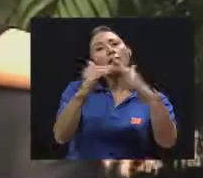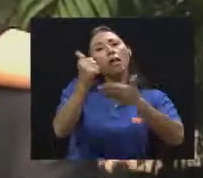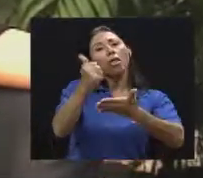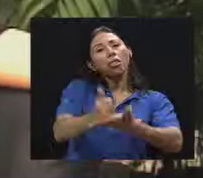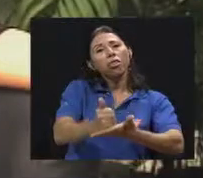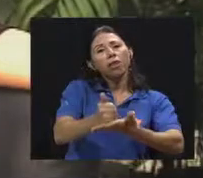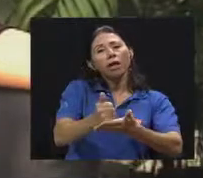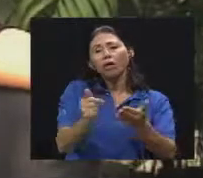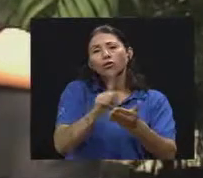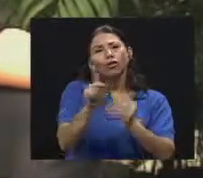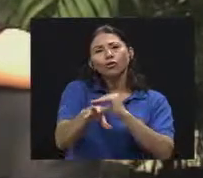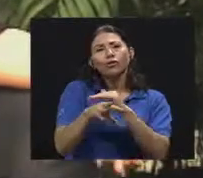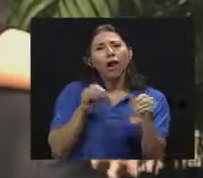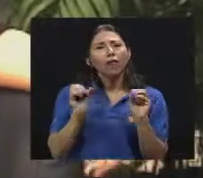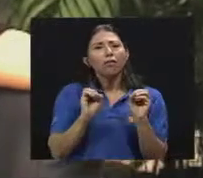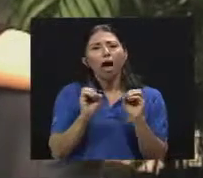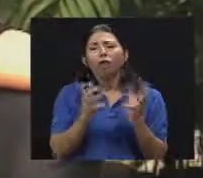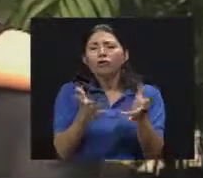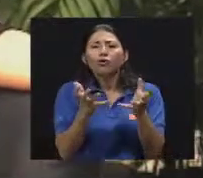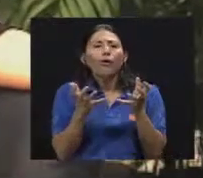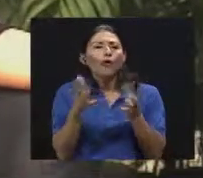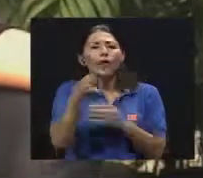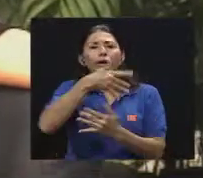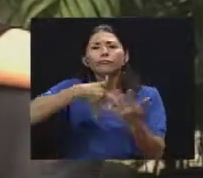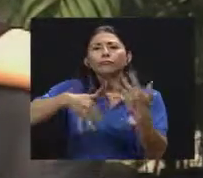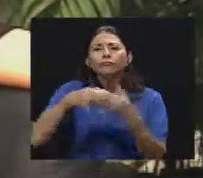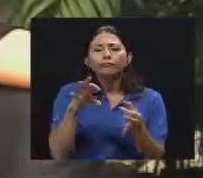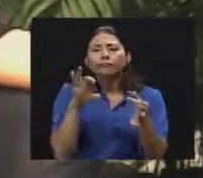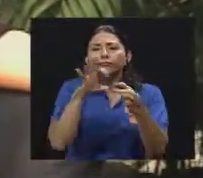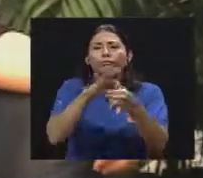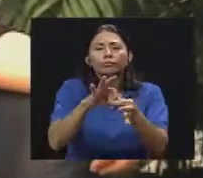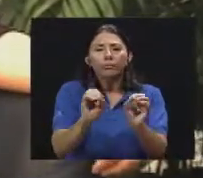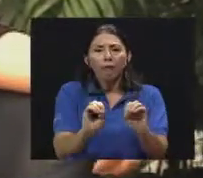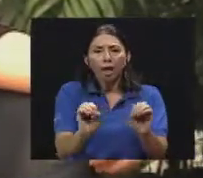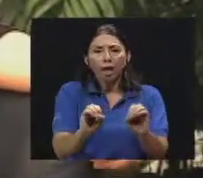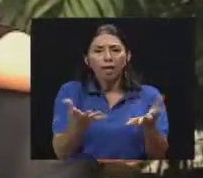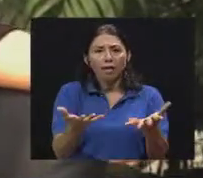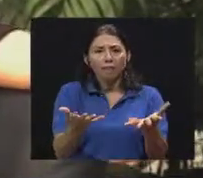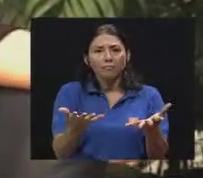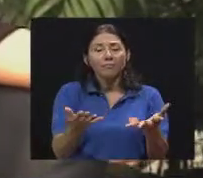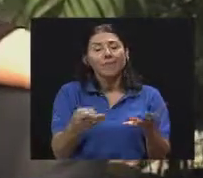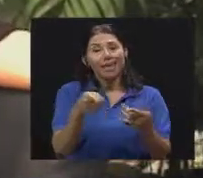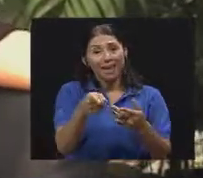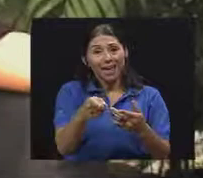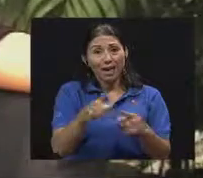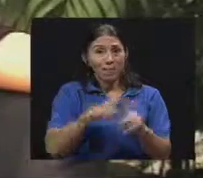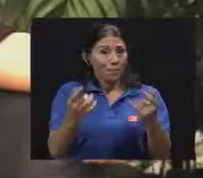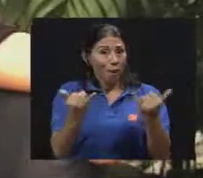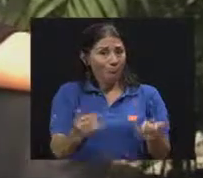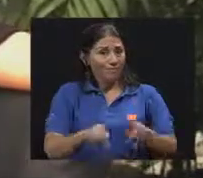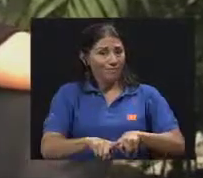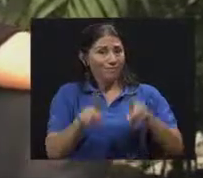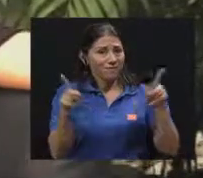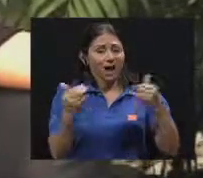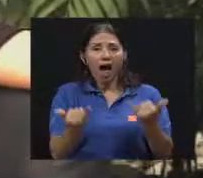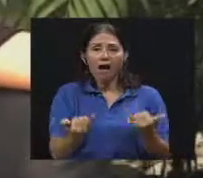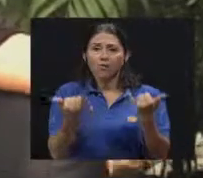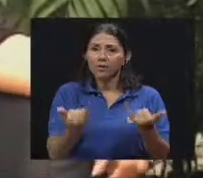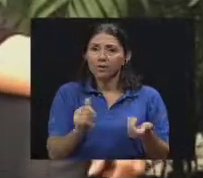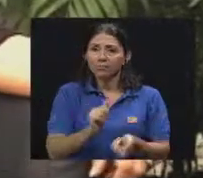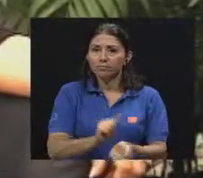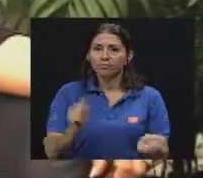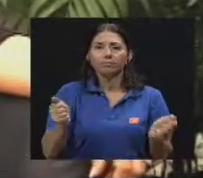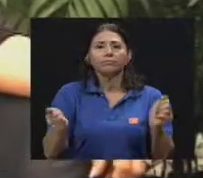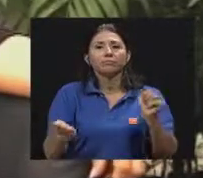no sale, que además ya no quiere involucrarse, que no quiere relacionarse con otras personas, ¿verdad? Y en la actualidad se está dando todo un